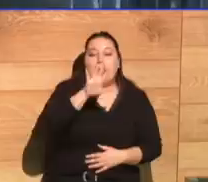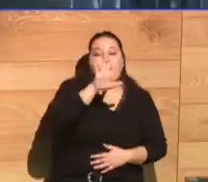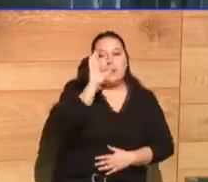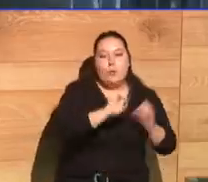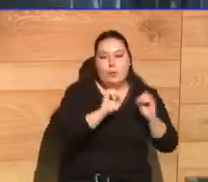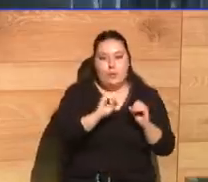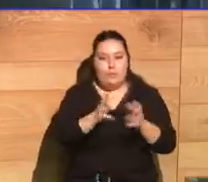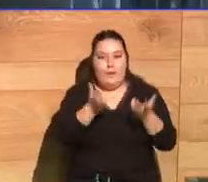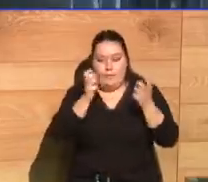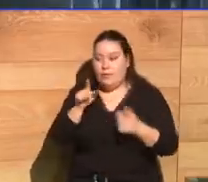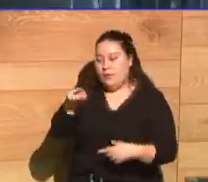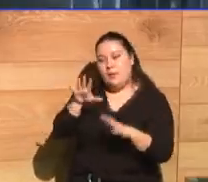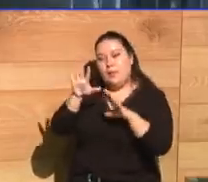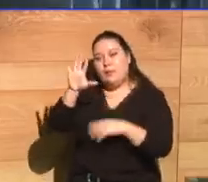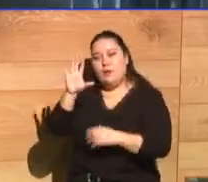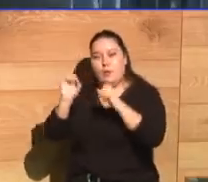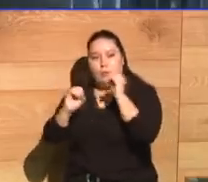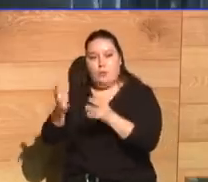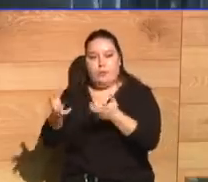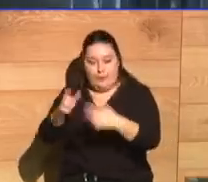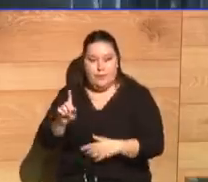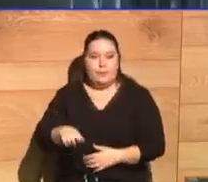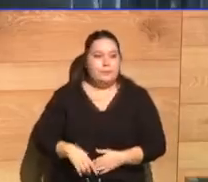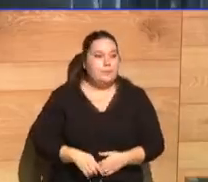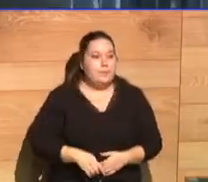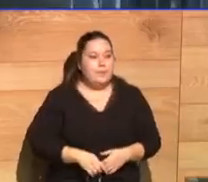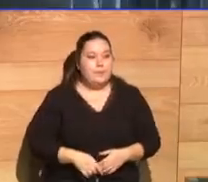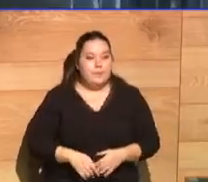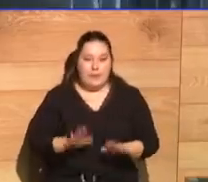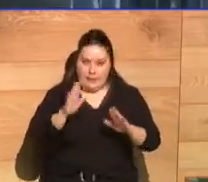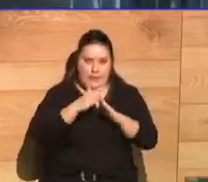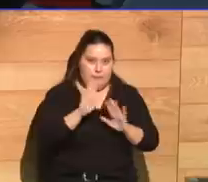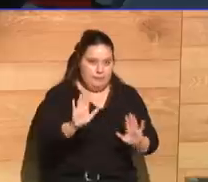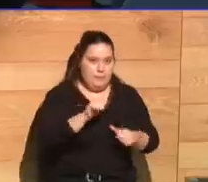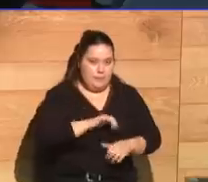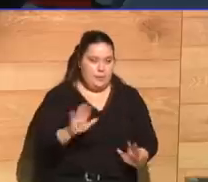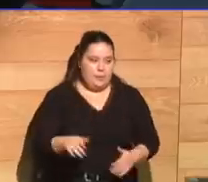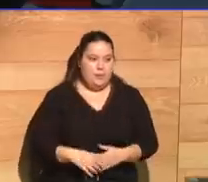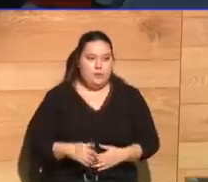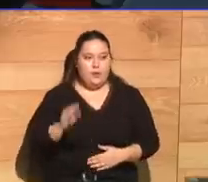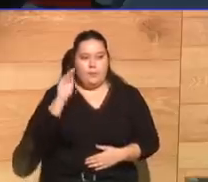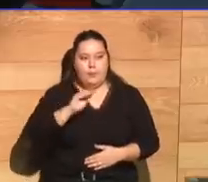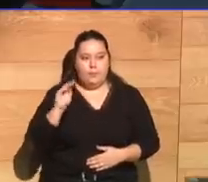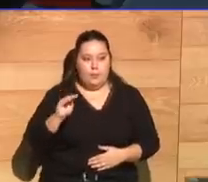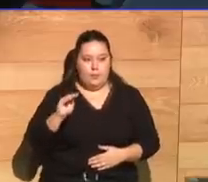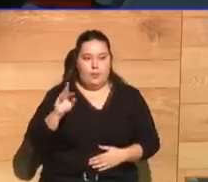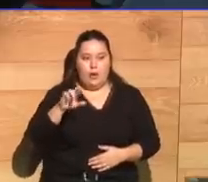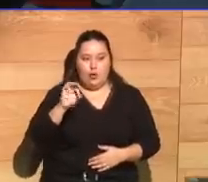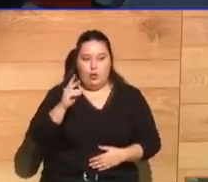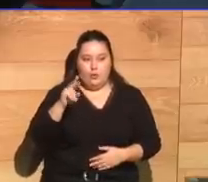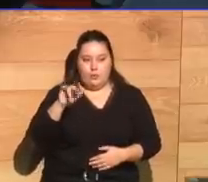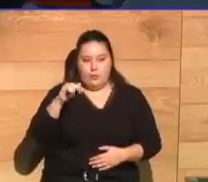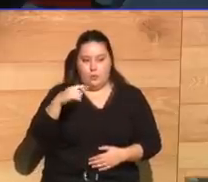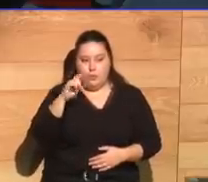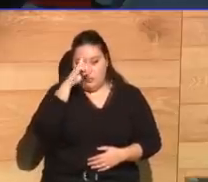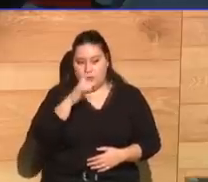otro 5%, llegaron a poder tener un 205% de los beneficios, ¿vale? Vale, espera un momento, Juan, porque le quiero preguntar a Rodrigo, que además,